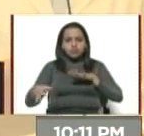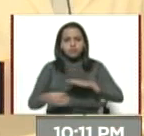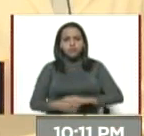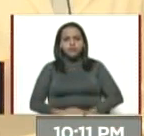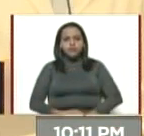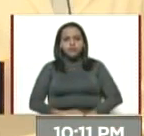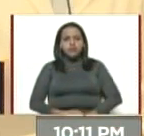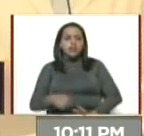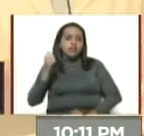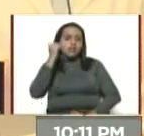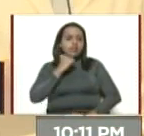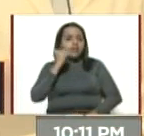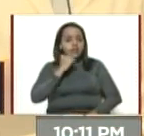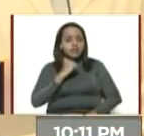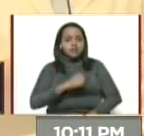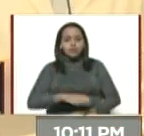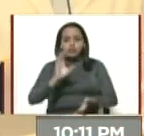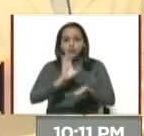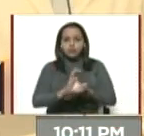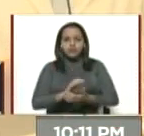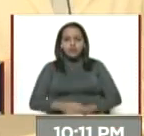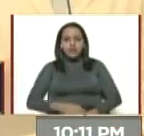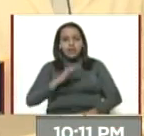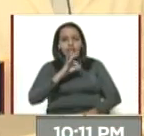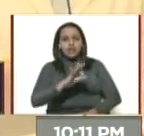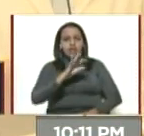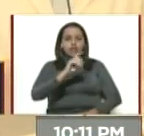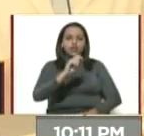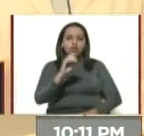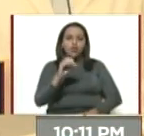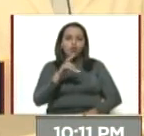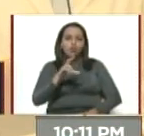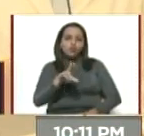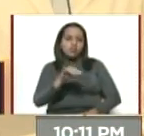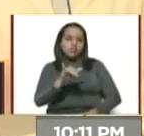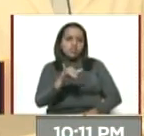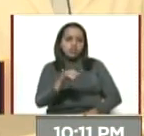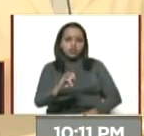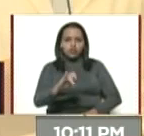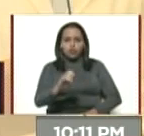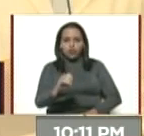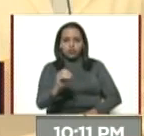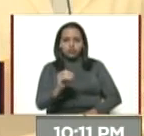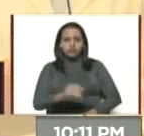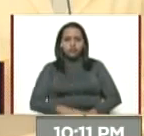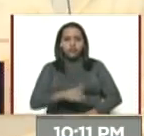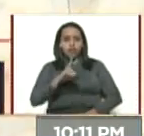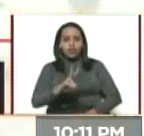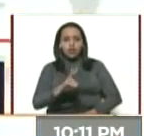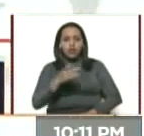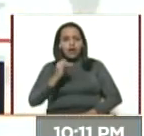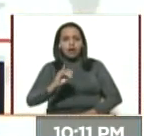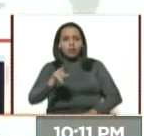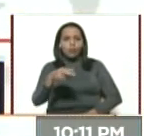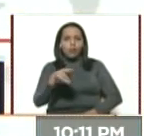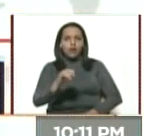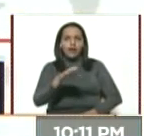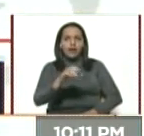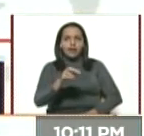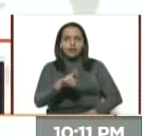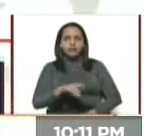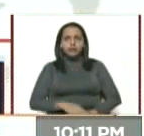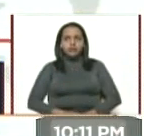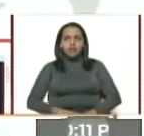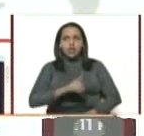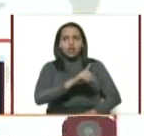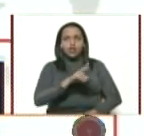ciudad de Valencia, 3 a Tocuyito, municipio Libertador, y 2 son de Guacara. Los 12 casos